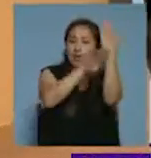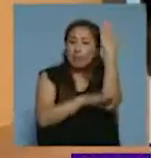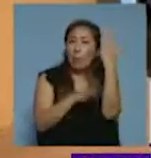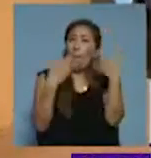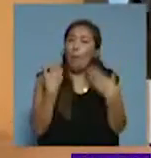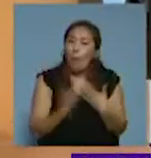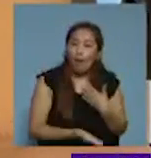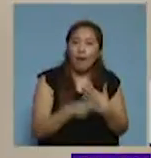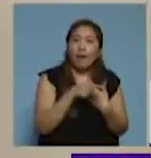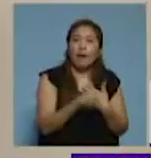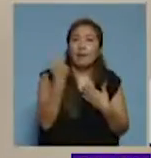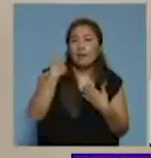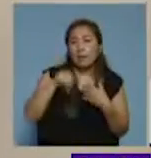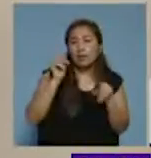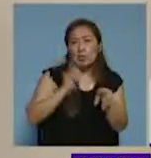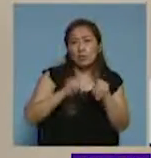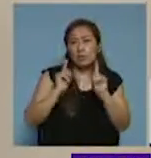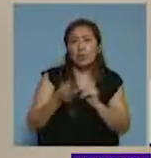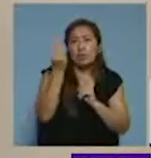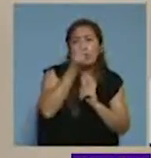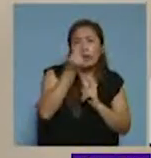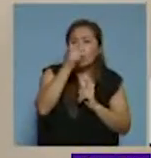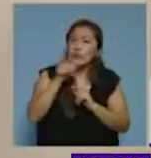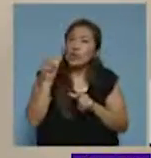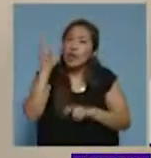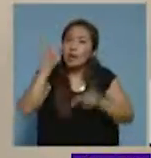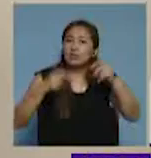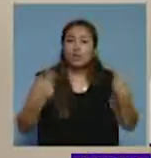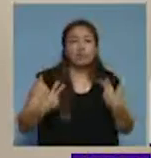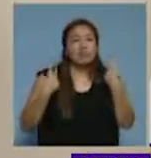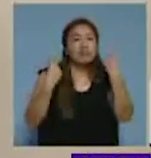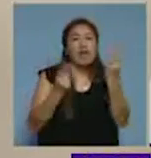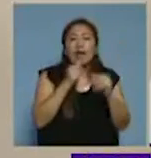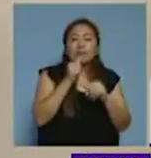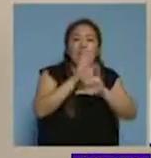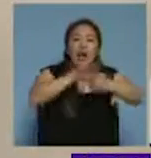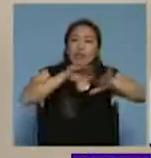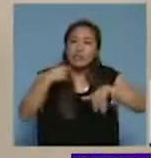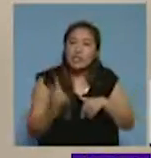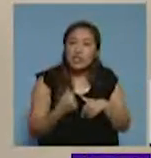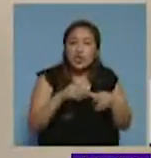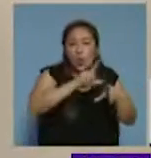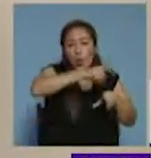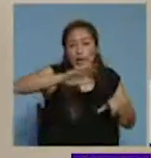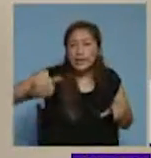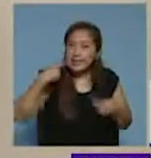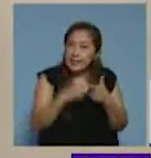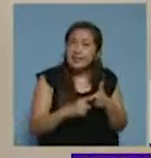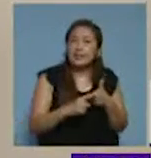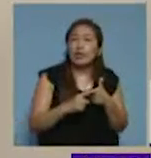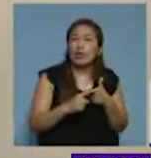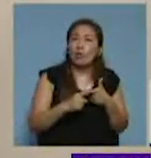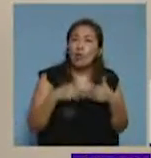pero en esos momentos sobre todo los fines de semana la gente decide irse a bañarse a refrescarse en algún canal de algún río